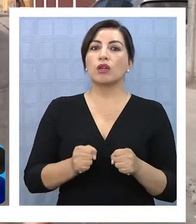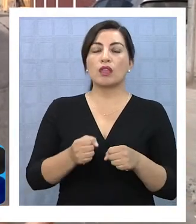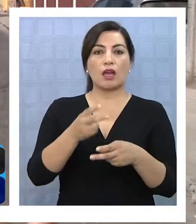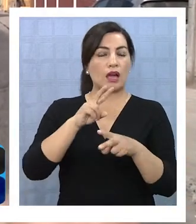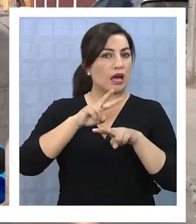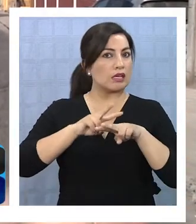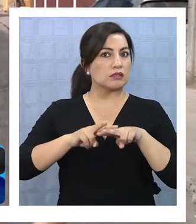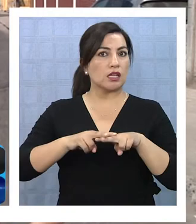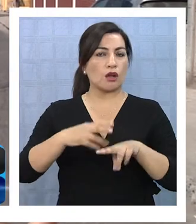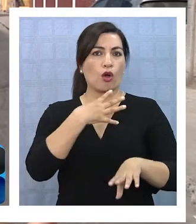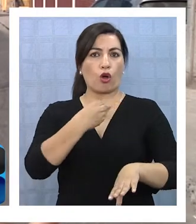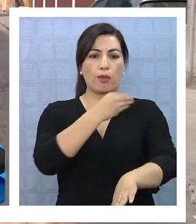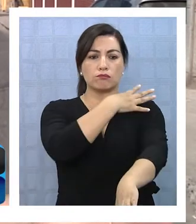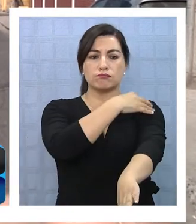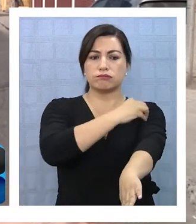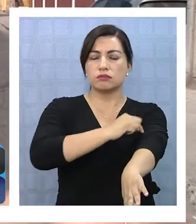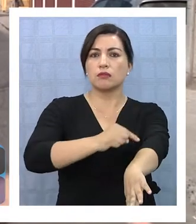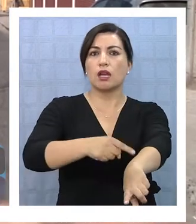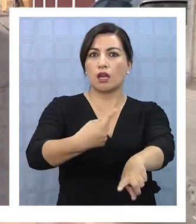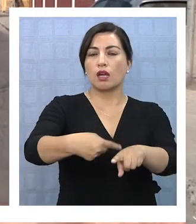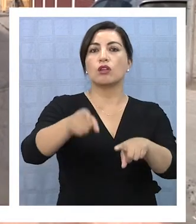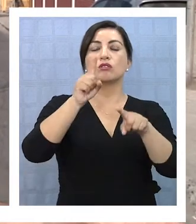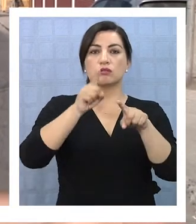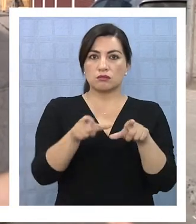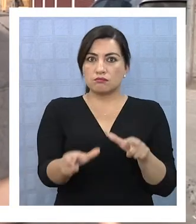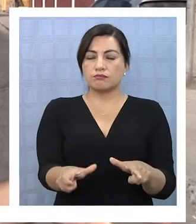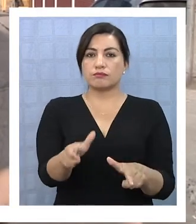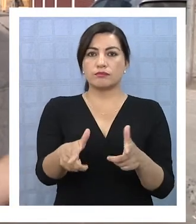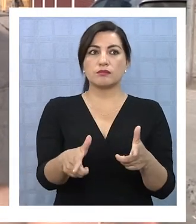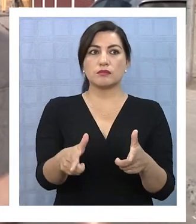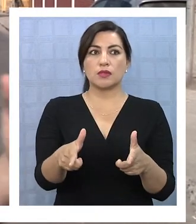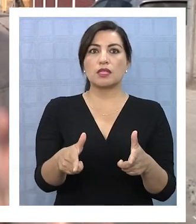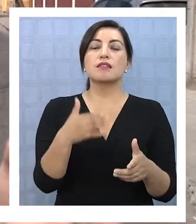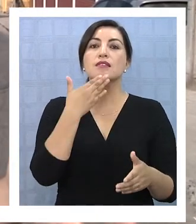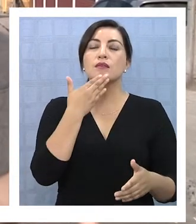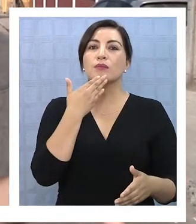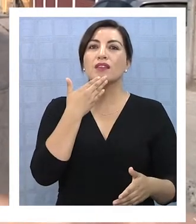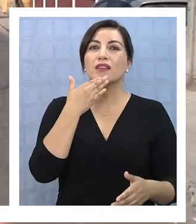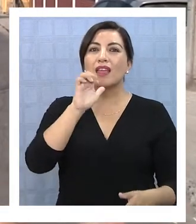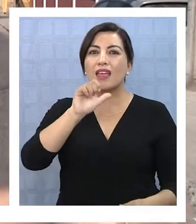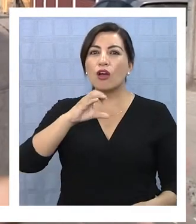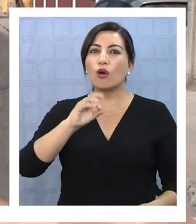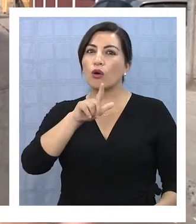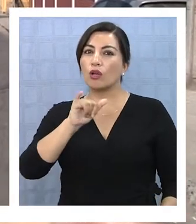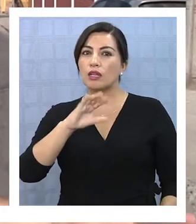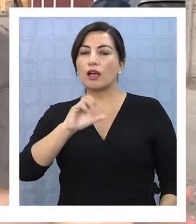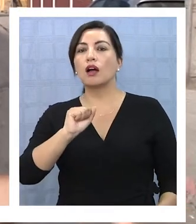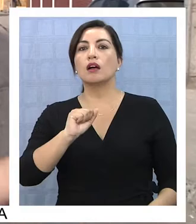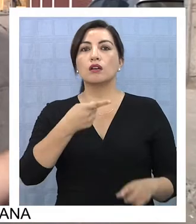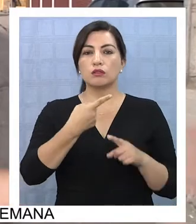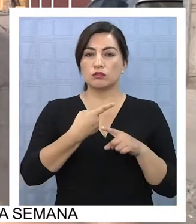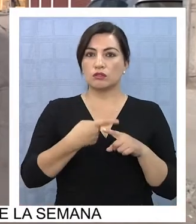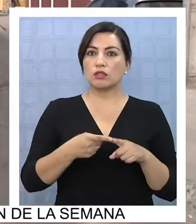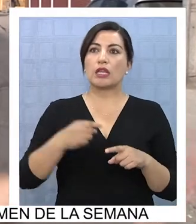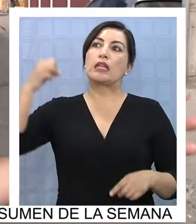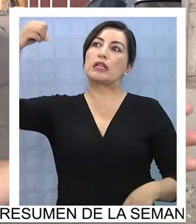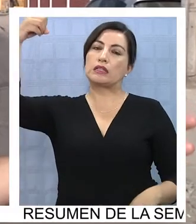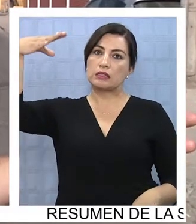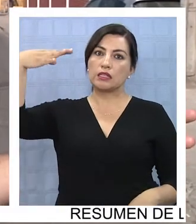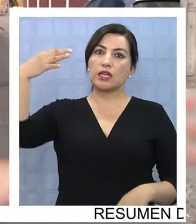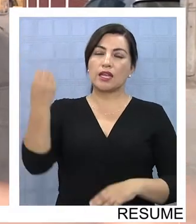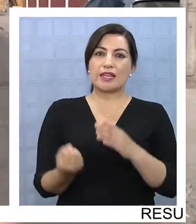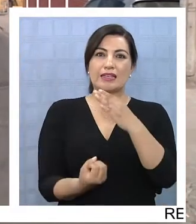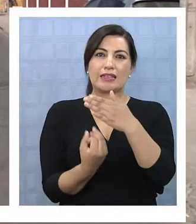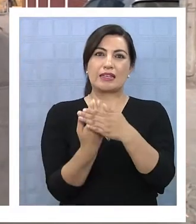masiva de energía solar y eólica con procesos de almacenamiento para poder ofrecer energía durante el día y la noche